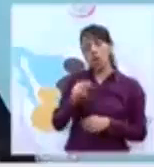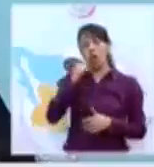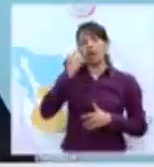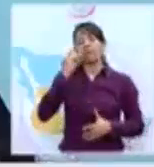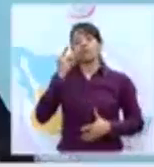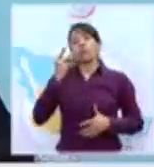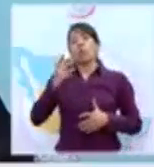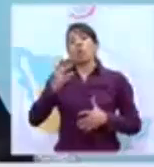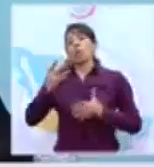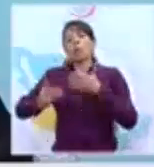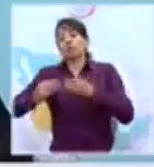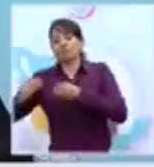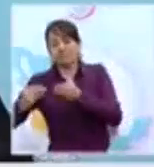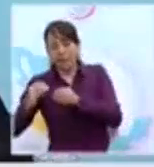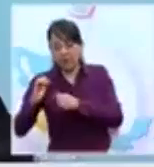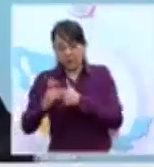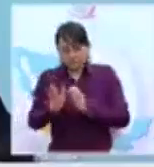instrumento